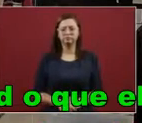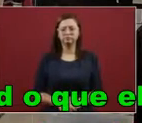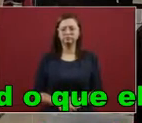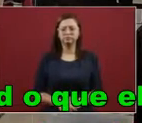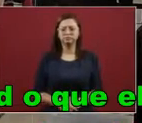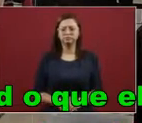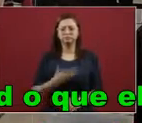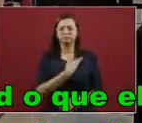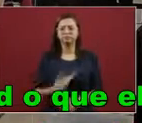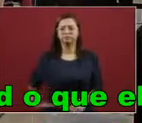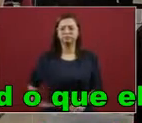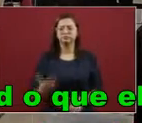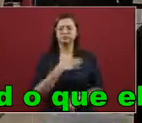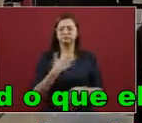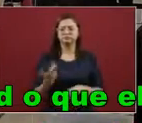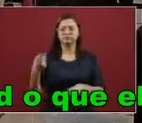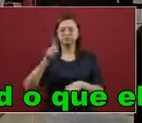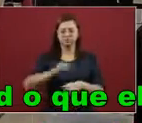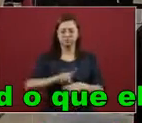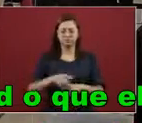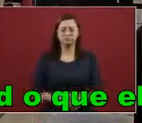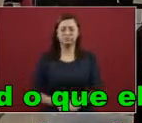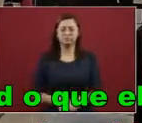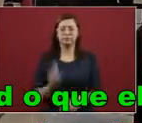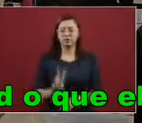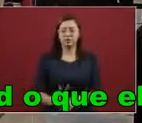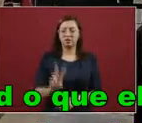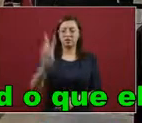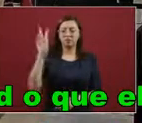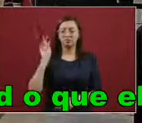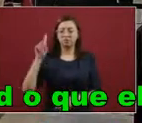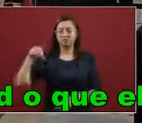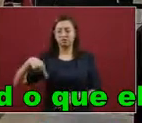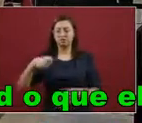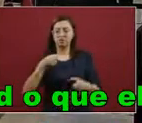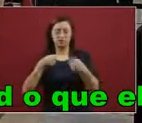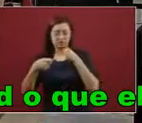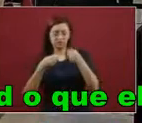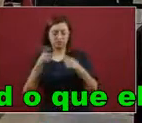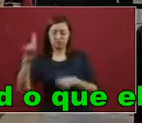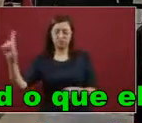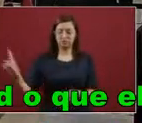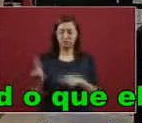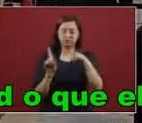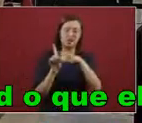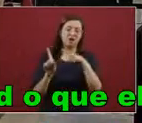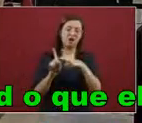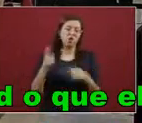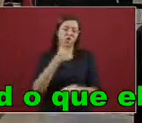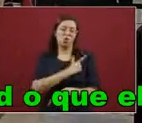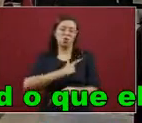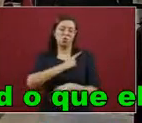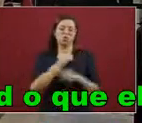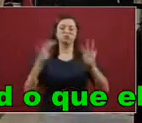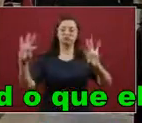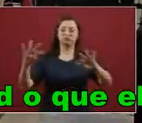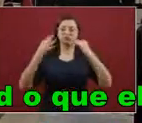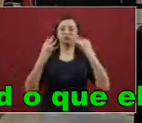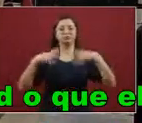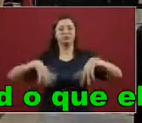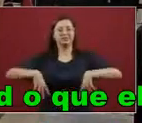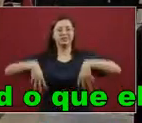presiente buenos días el viernes pasado estuvo aquí un reportero yo le diría cirquero del grupo